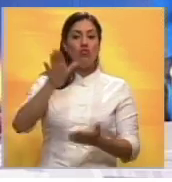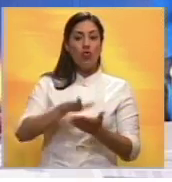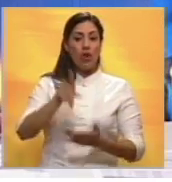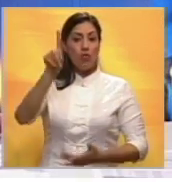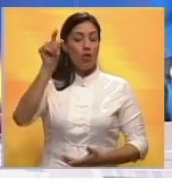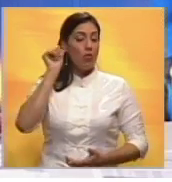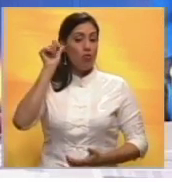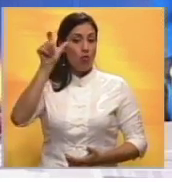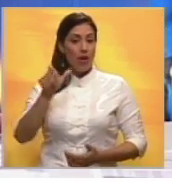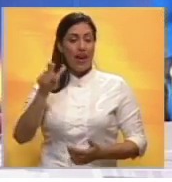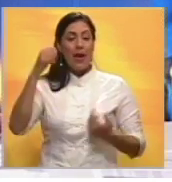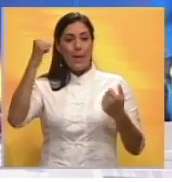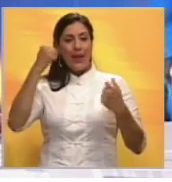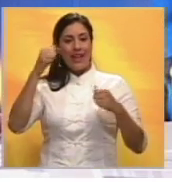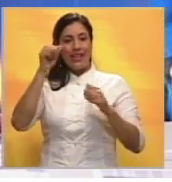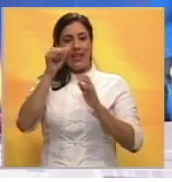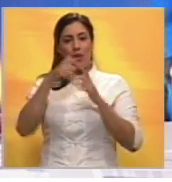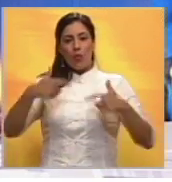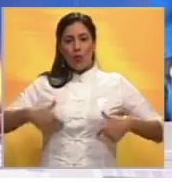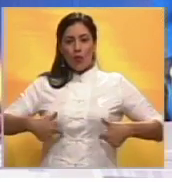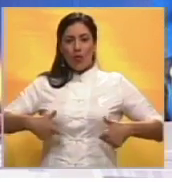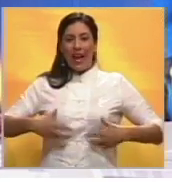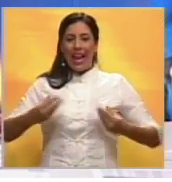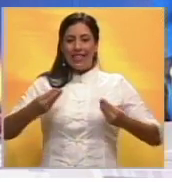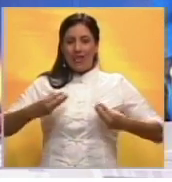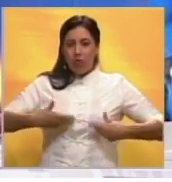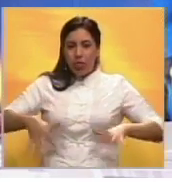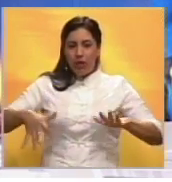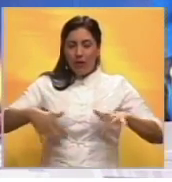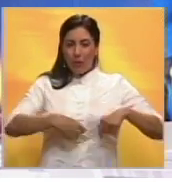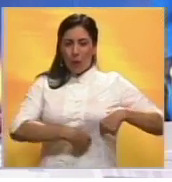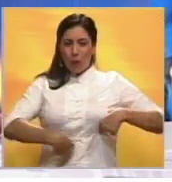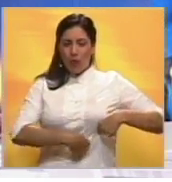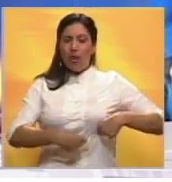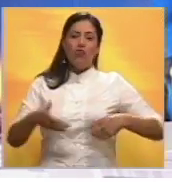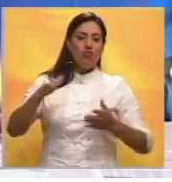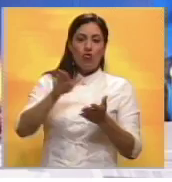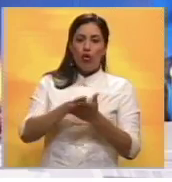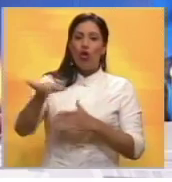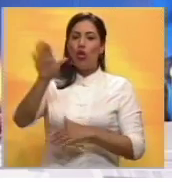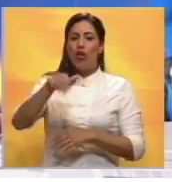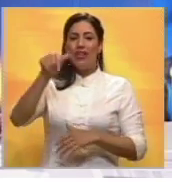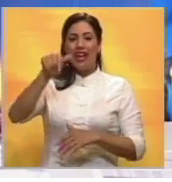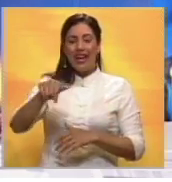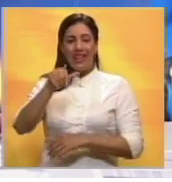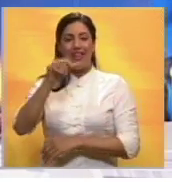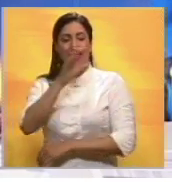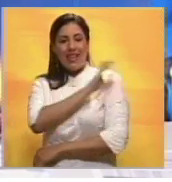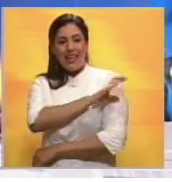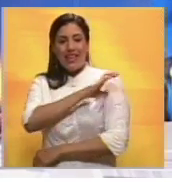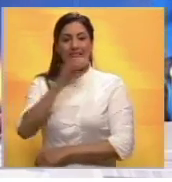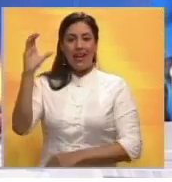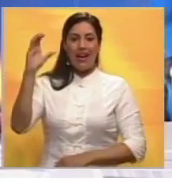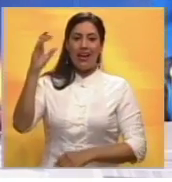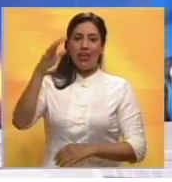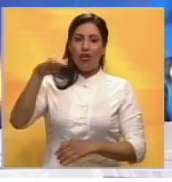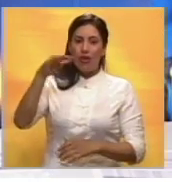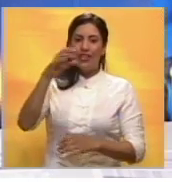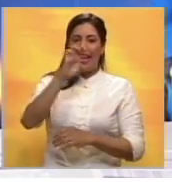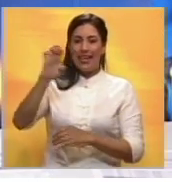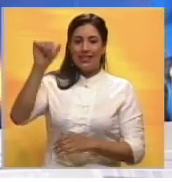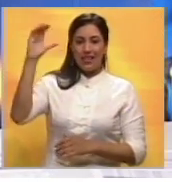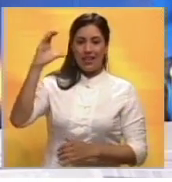una paciente a quien le practicaban una liposucción en un centro estético en el este de Caracas euclide sotillo nos amplía la